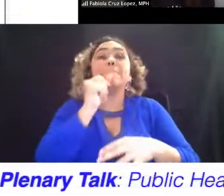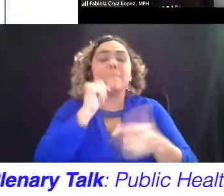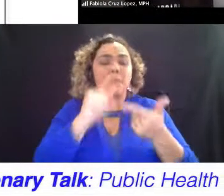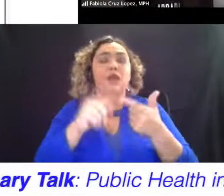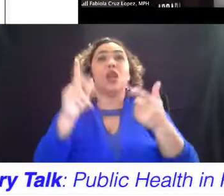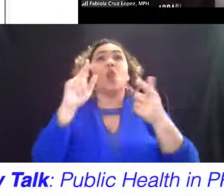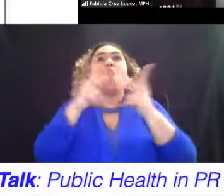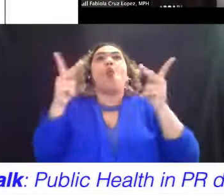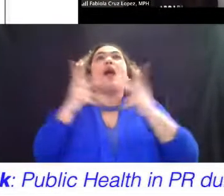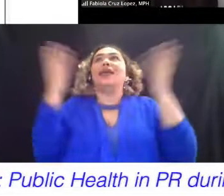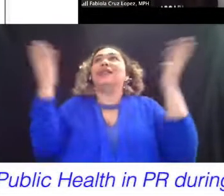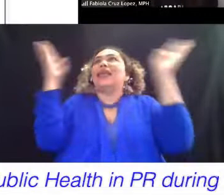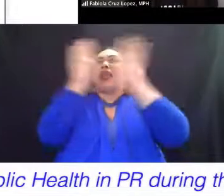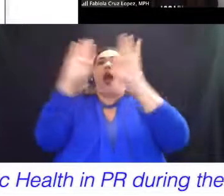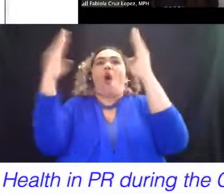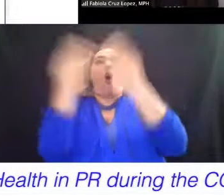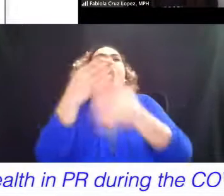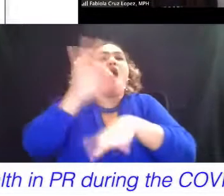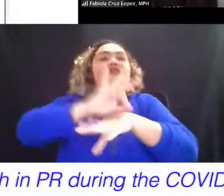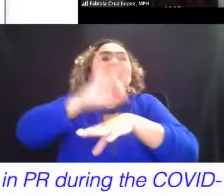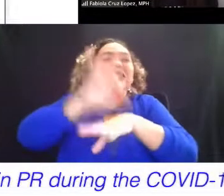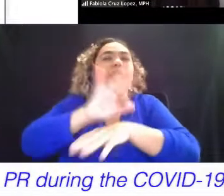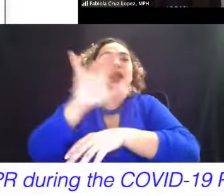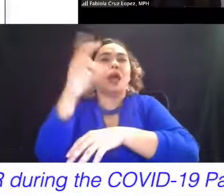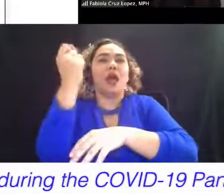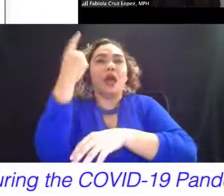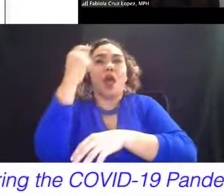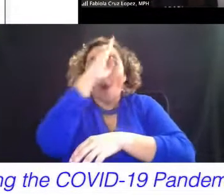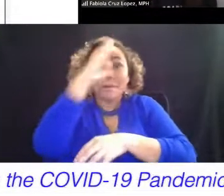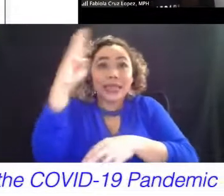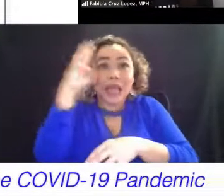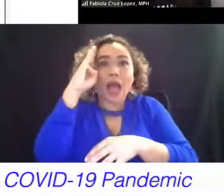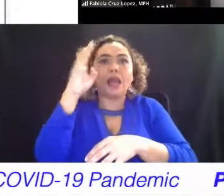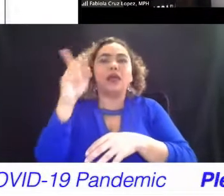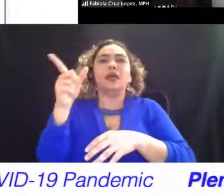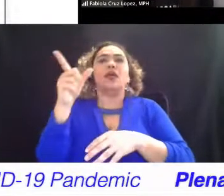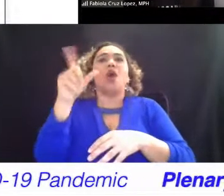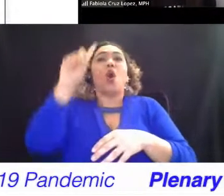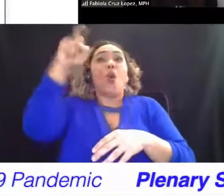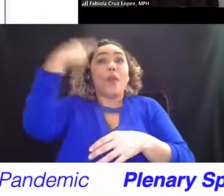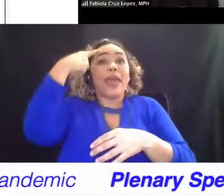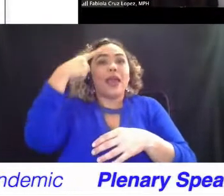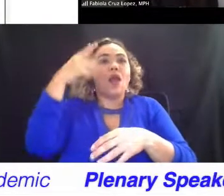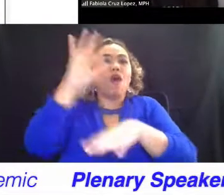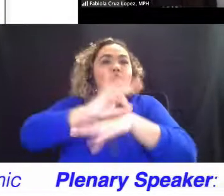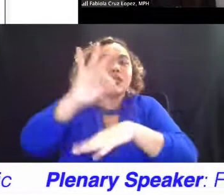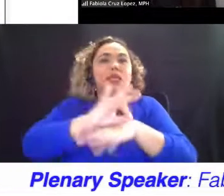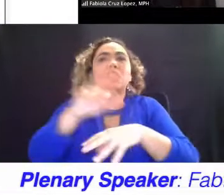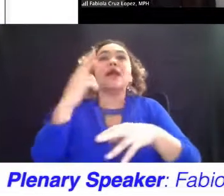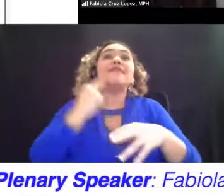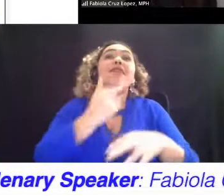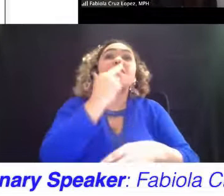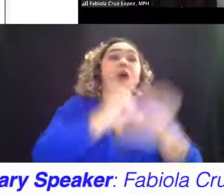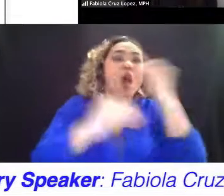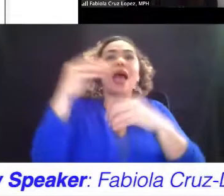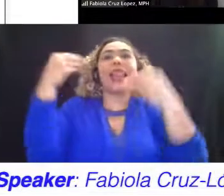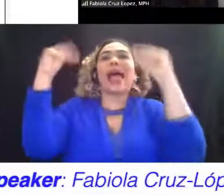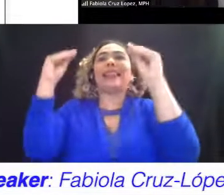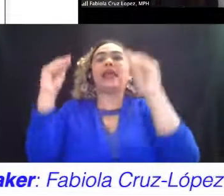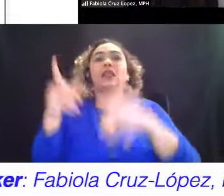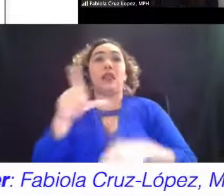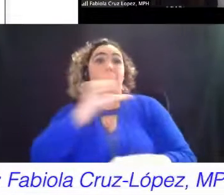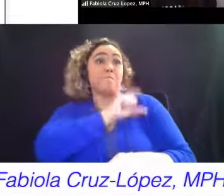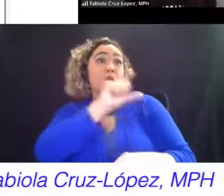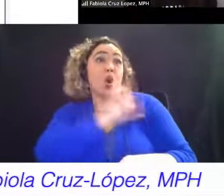cerrados, por lo general, hospitales, agencias de gobierno, restaurantes, tiendas al detalle,